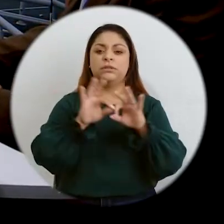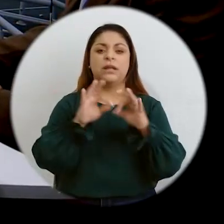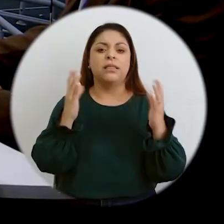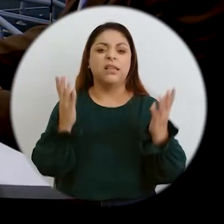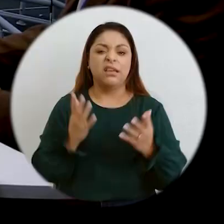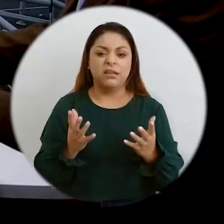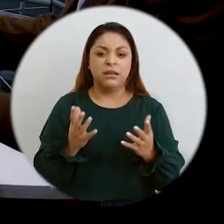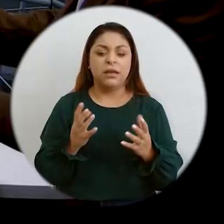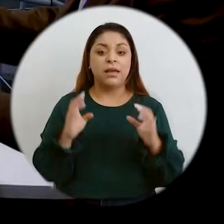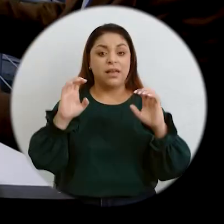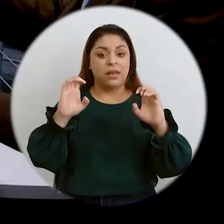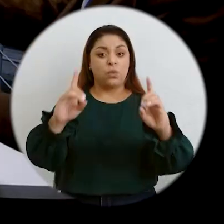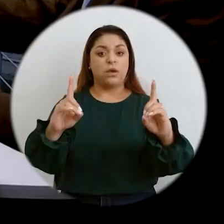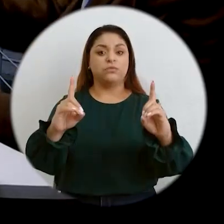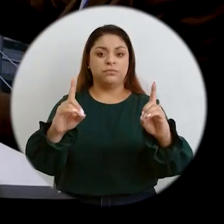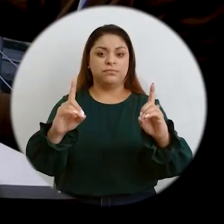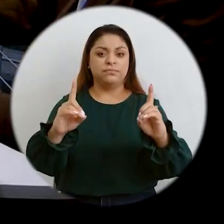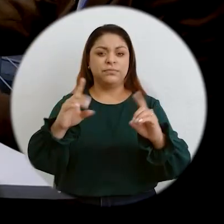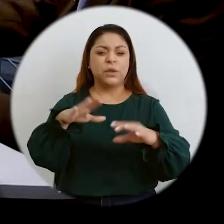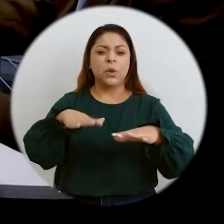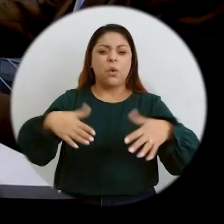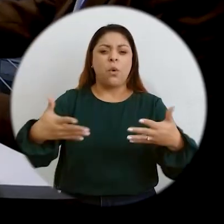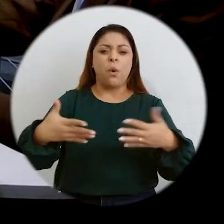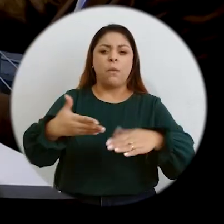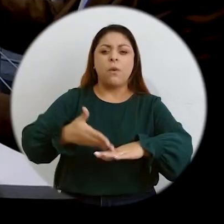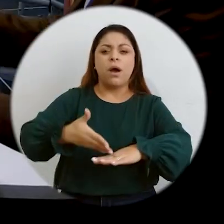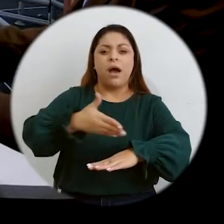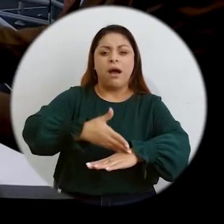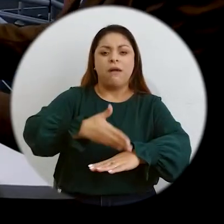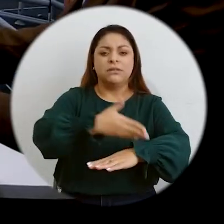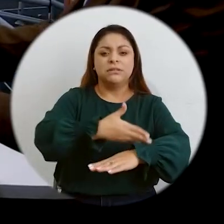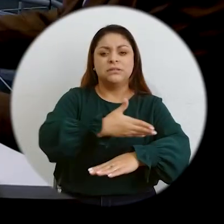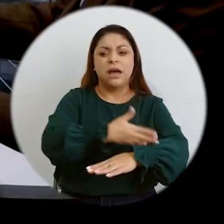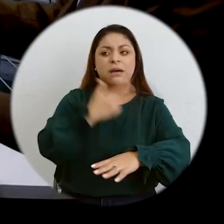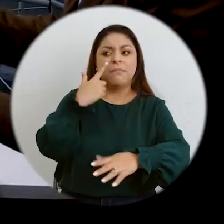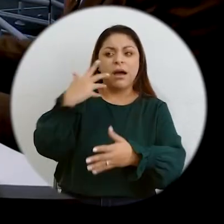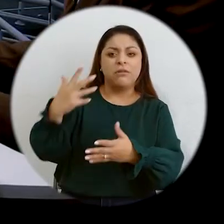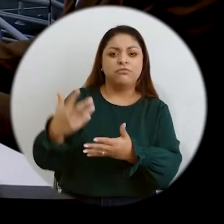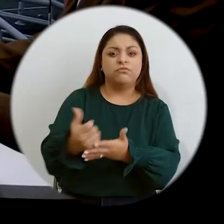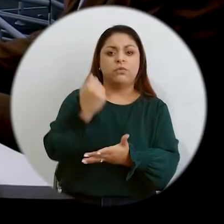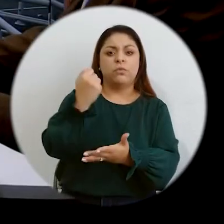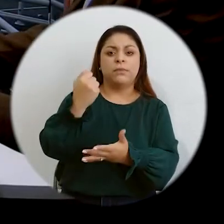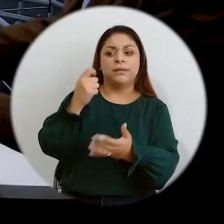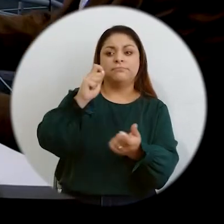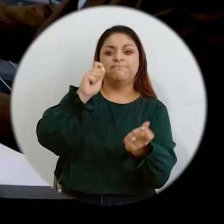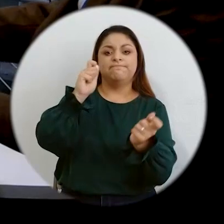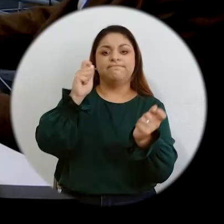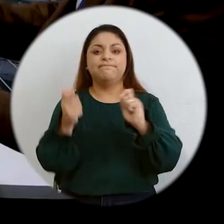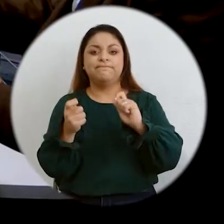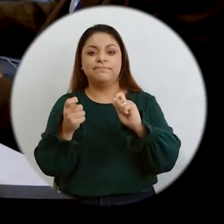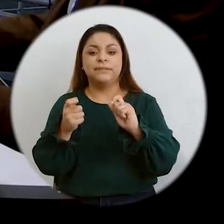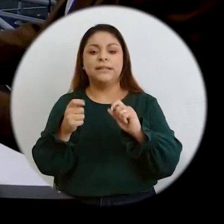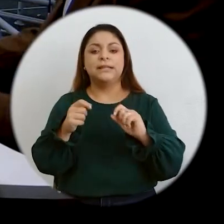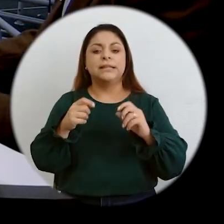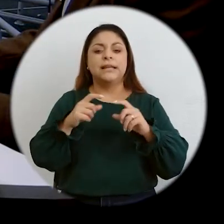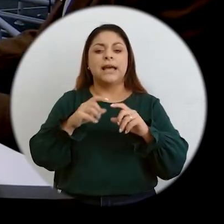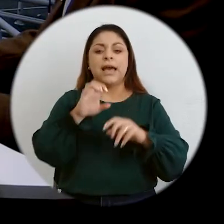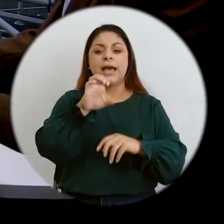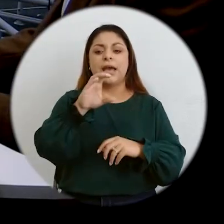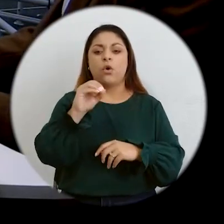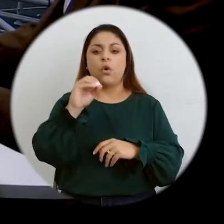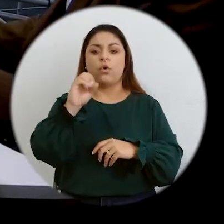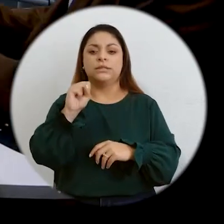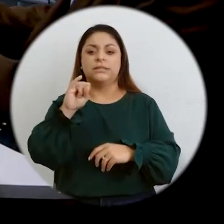educación. ¿Cómo podemos avanzar en la recuperación, en la restauración de los